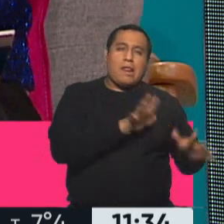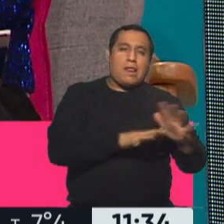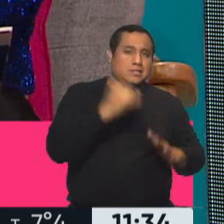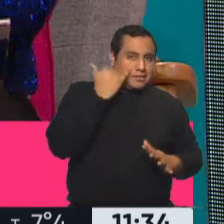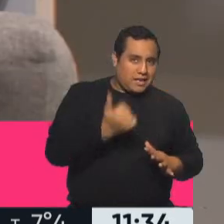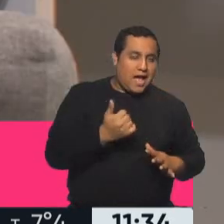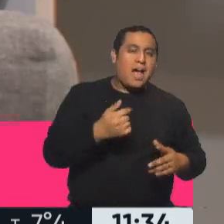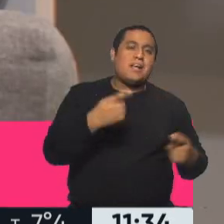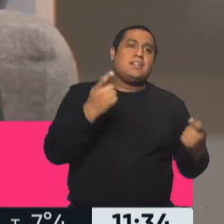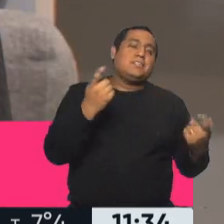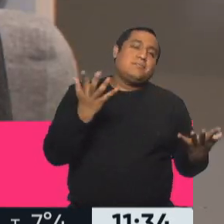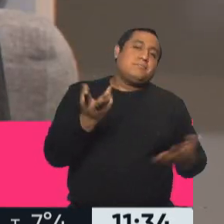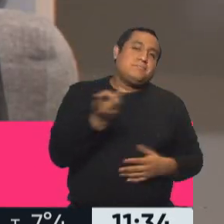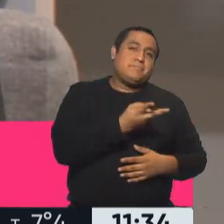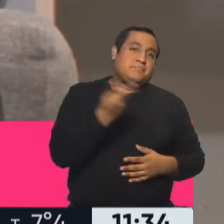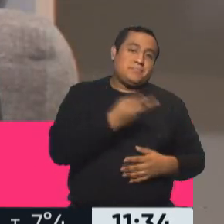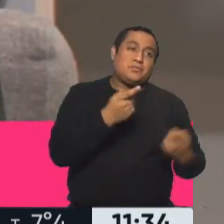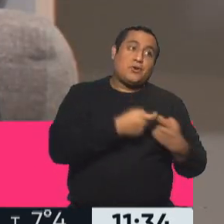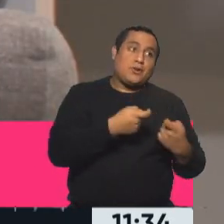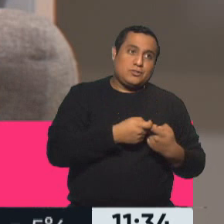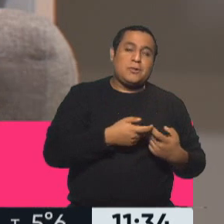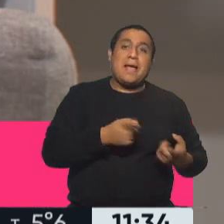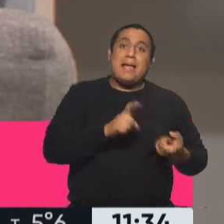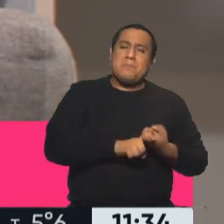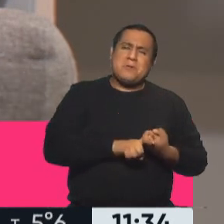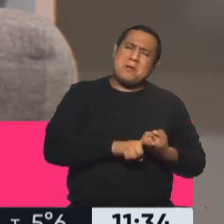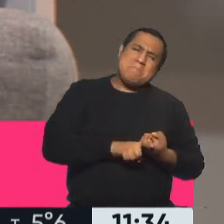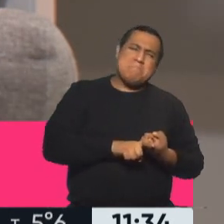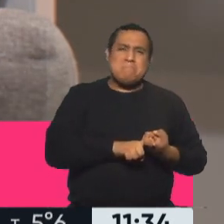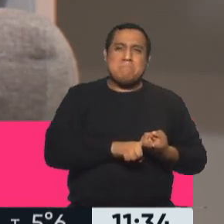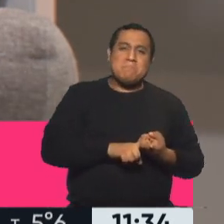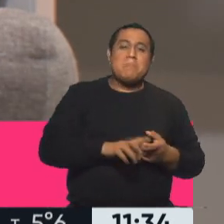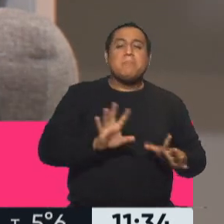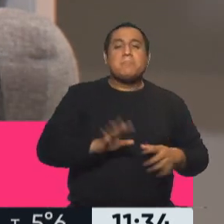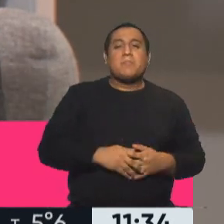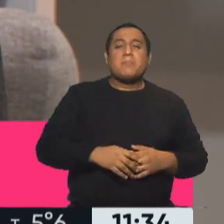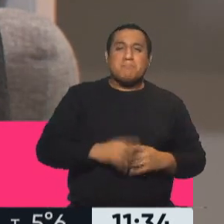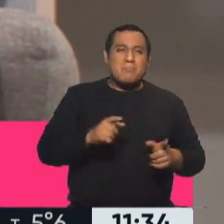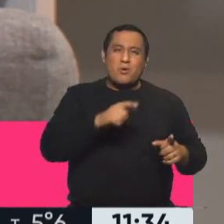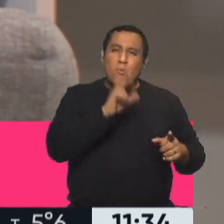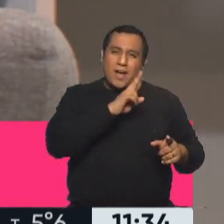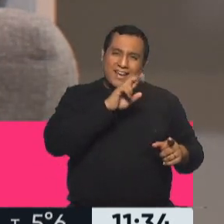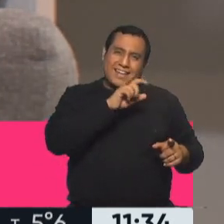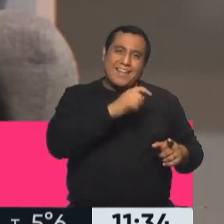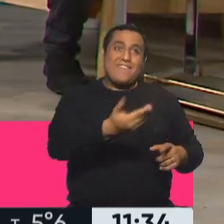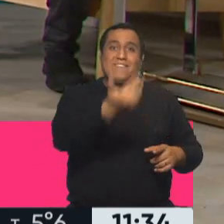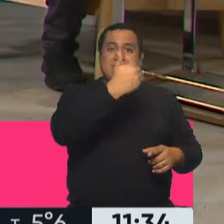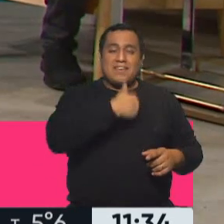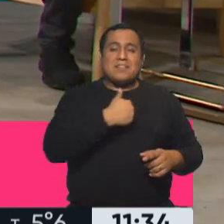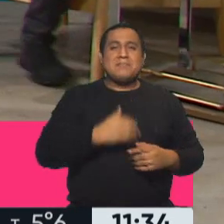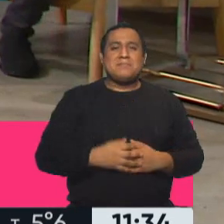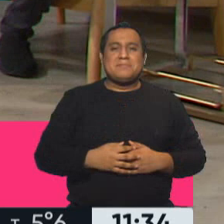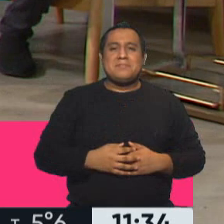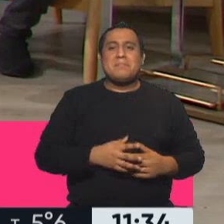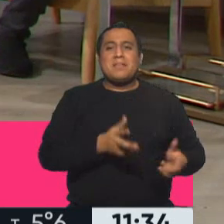una sociedad. Había una sociedad ahí, más que matrimonio. Sí, aparte fue muy gracioso una vez, porque viene Claudia Schiffer y a mí me decían,